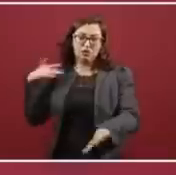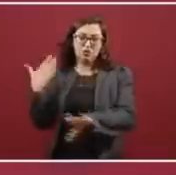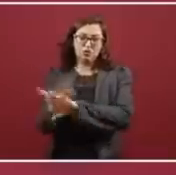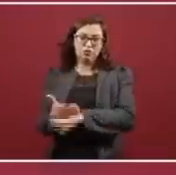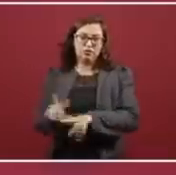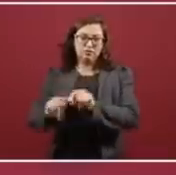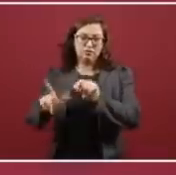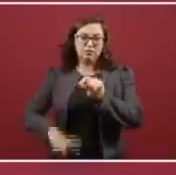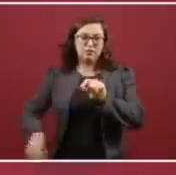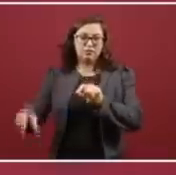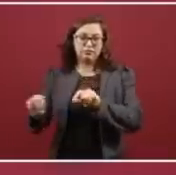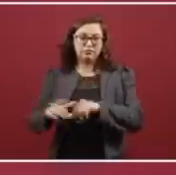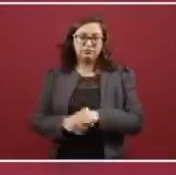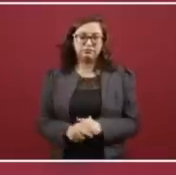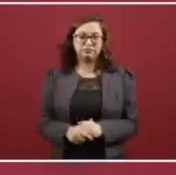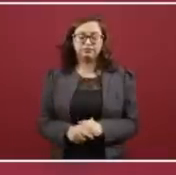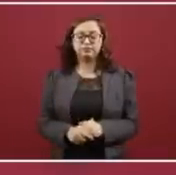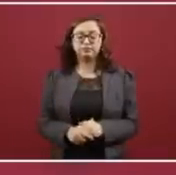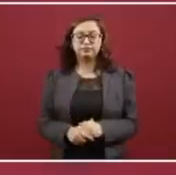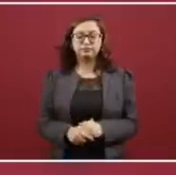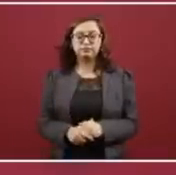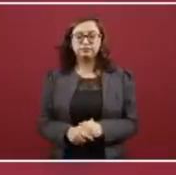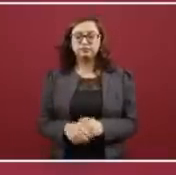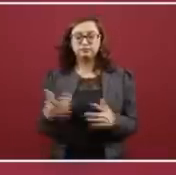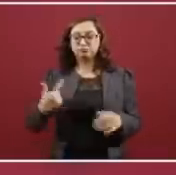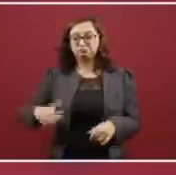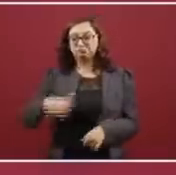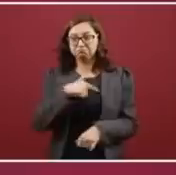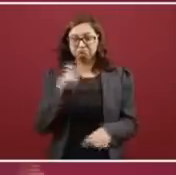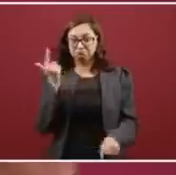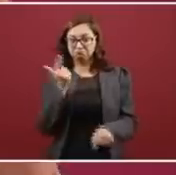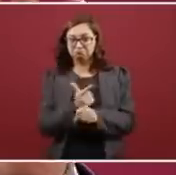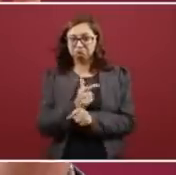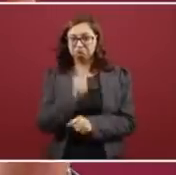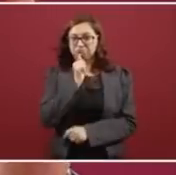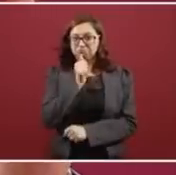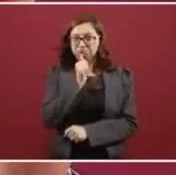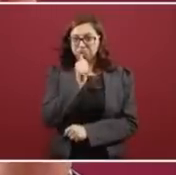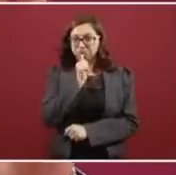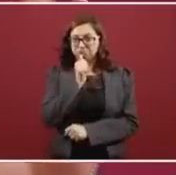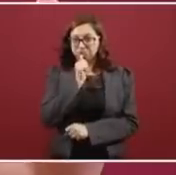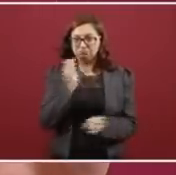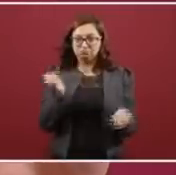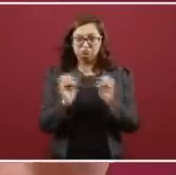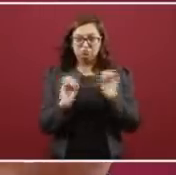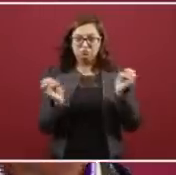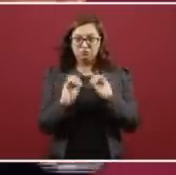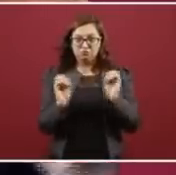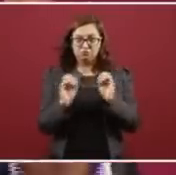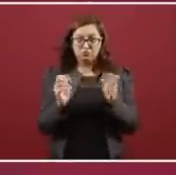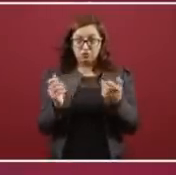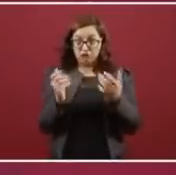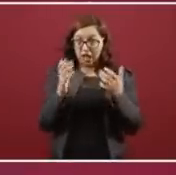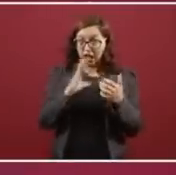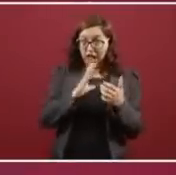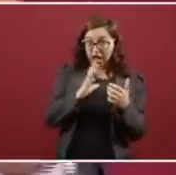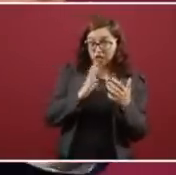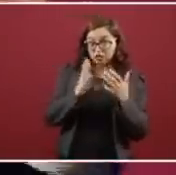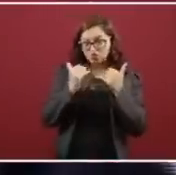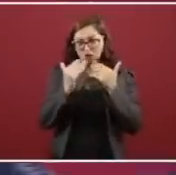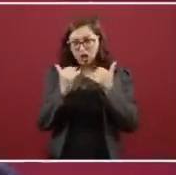y nosotros no no detectamos eso no no no puedo decir que no existan más bien